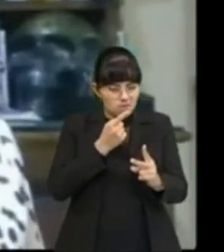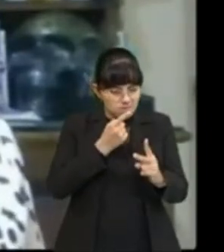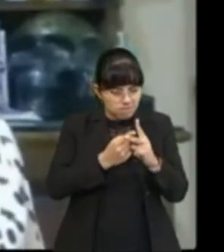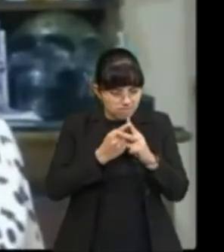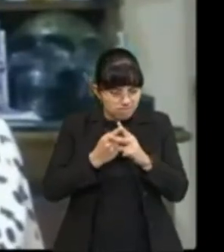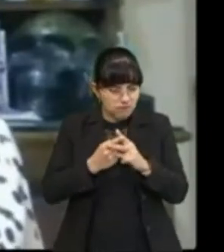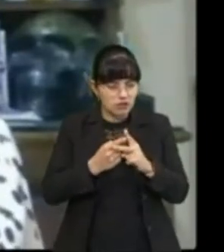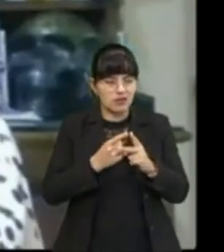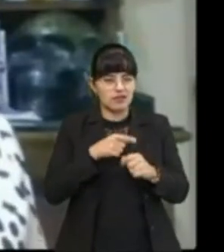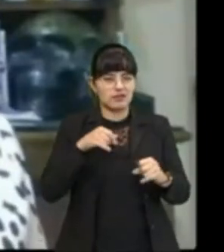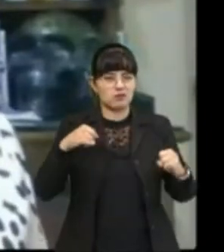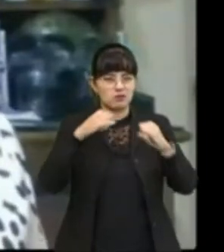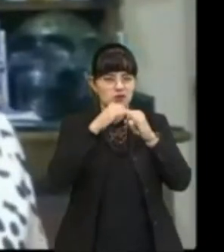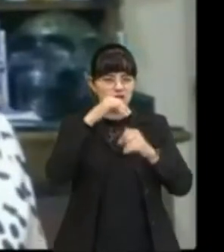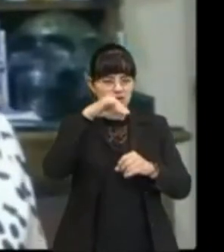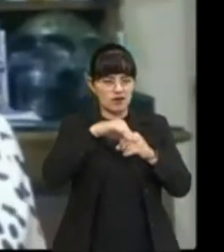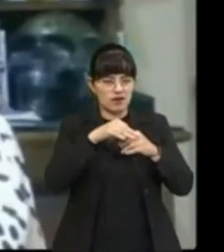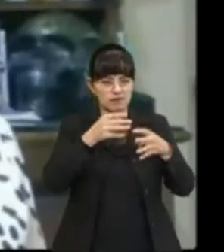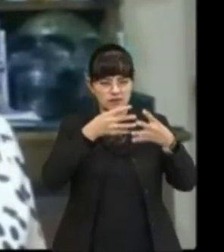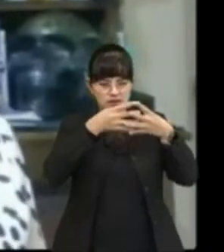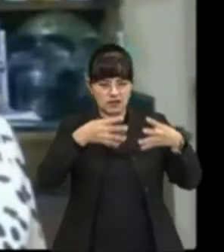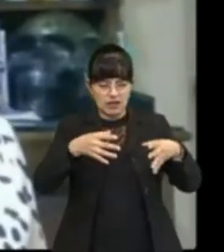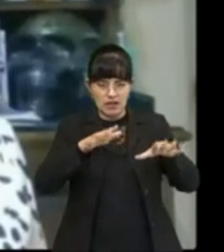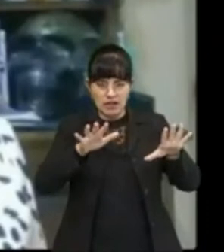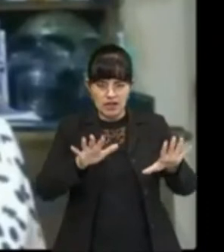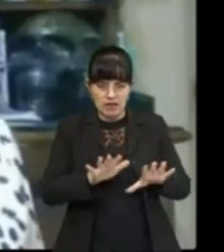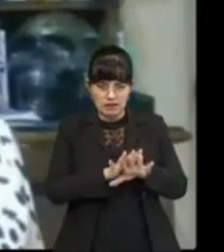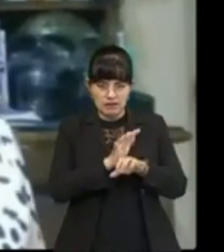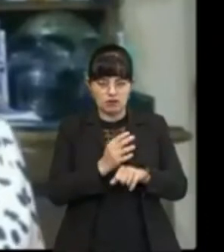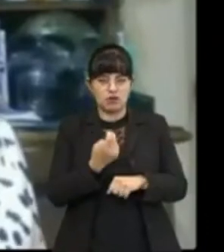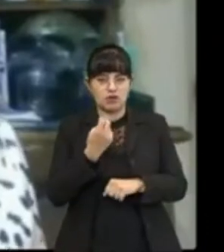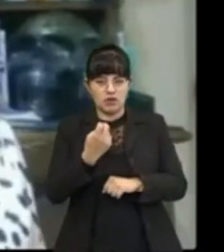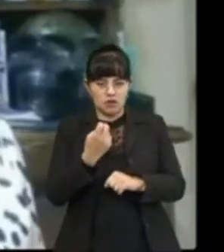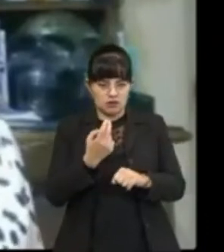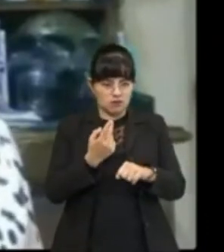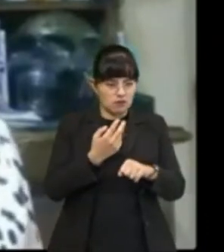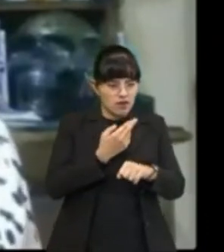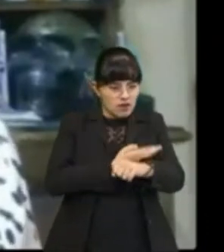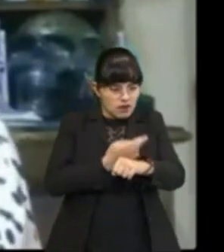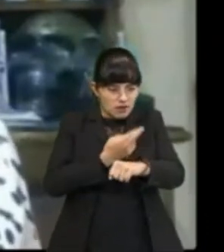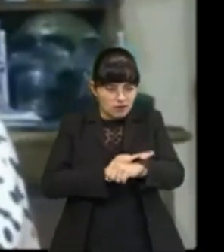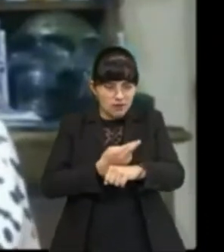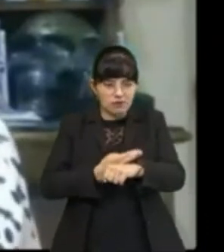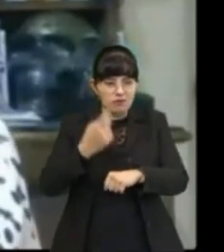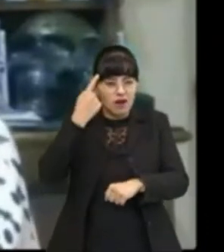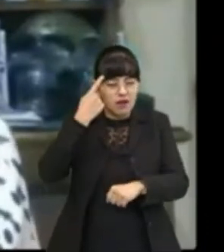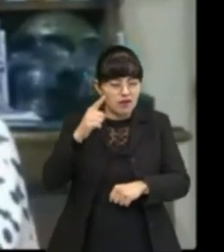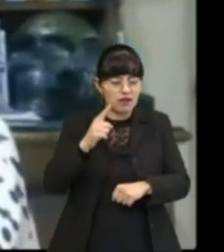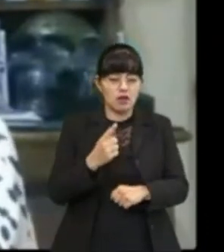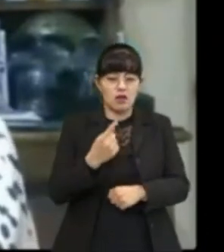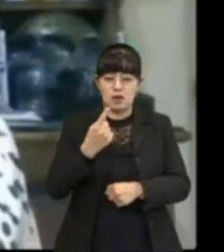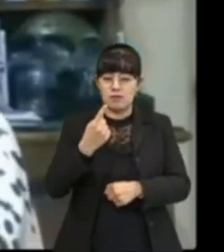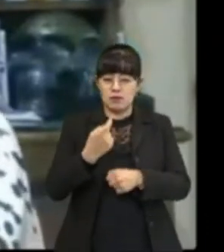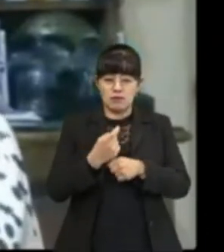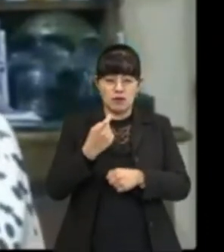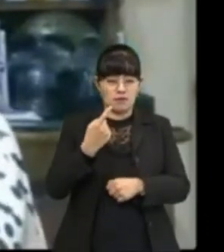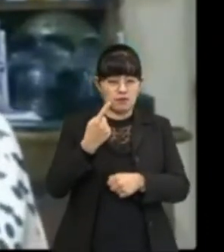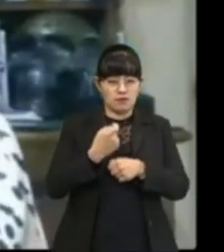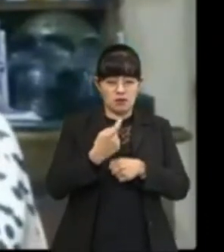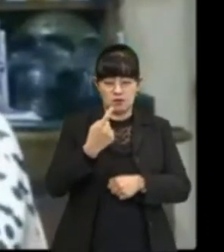Humphrey Jordan al considerar que eso pues podría representar o representa una reelección, Pedro.